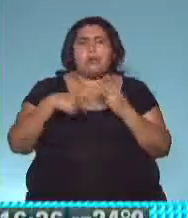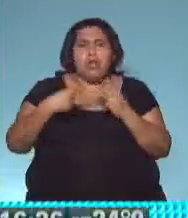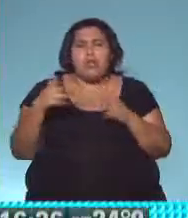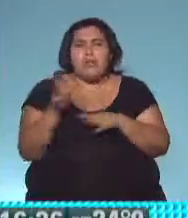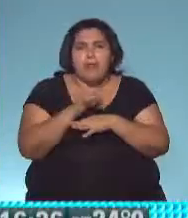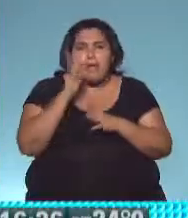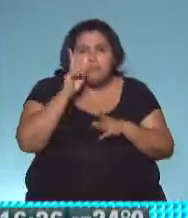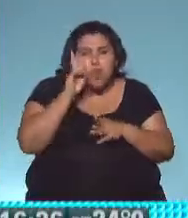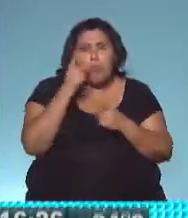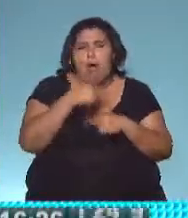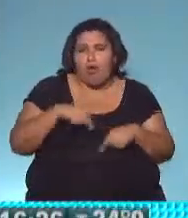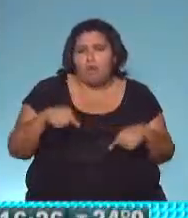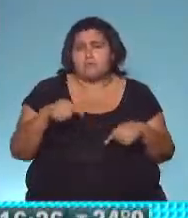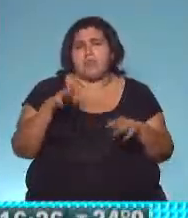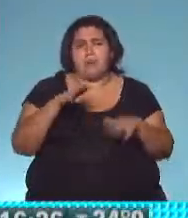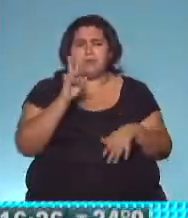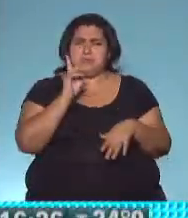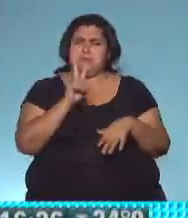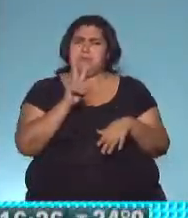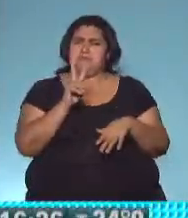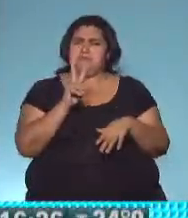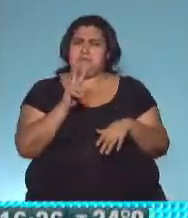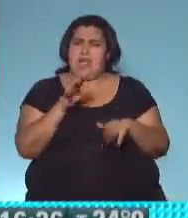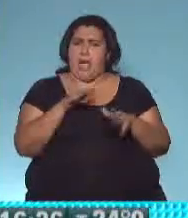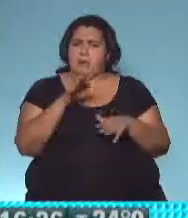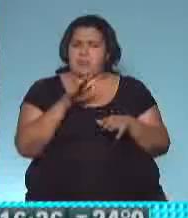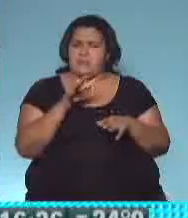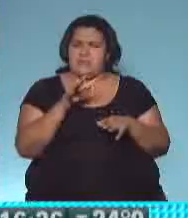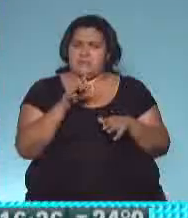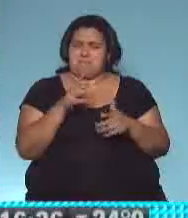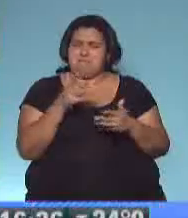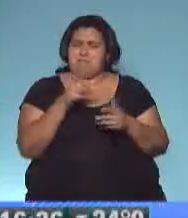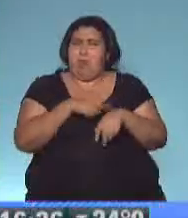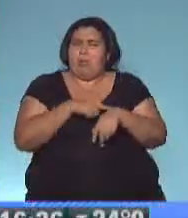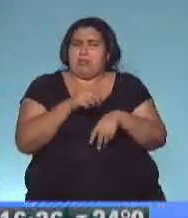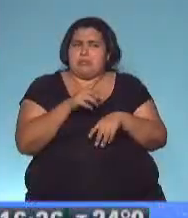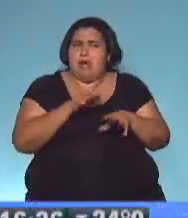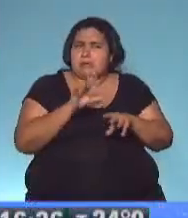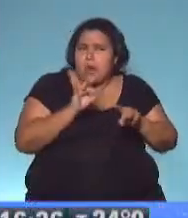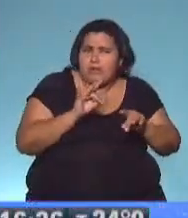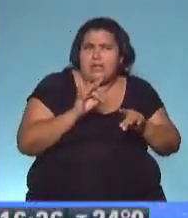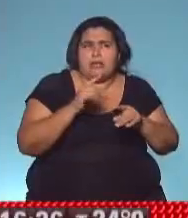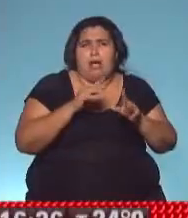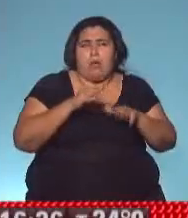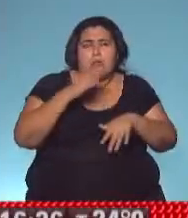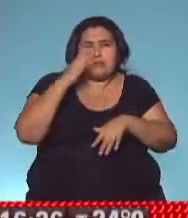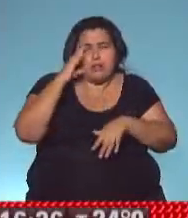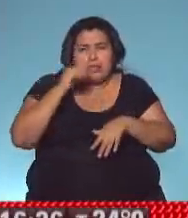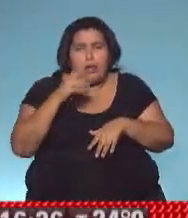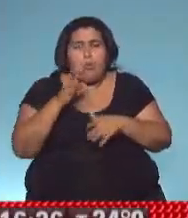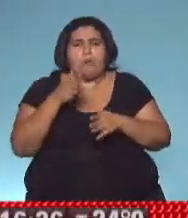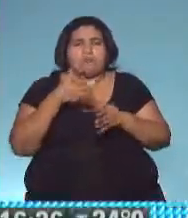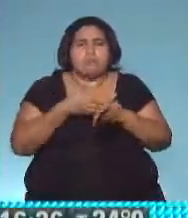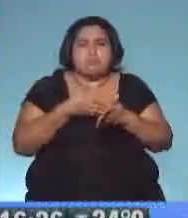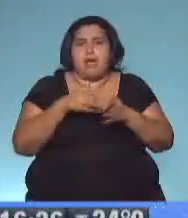perdés de vista que por ahí un ratito se te complica. No es que uno a veces lo haga porque no tiene la voluntad, sino porque se te pasa el día cumpliendo con